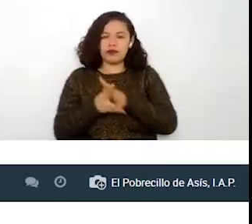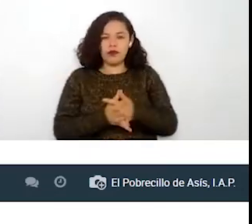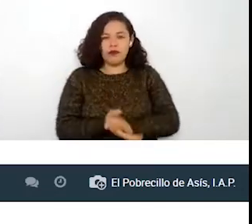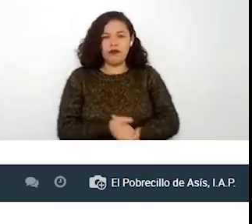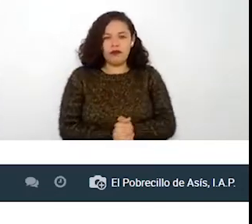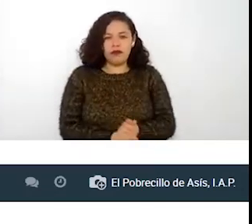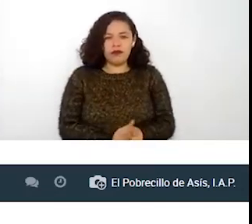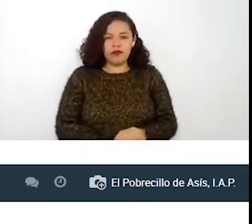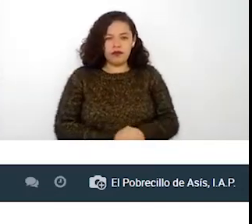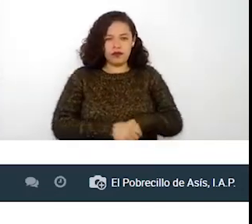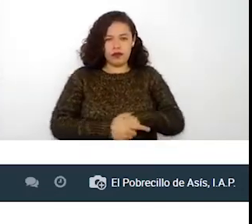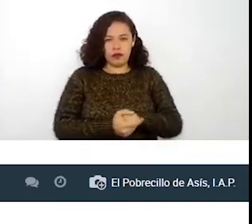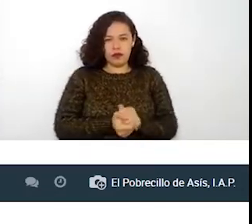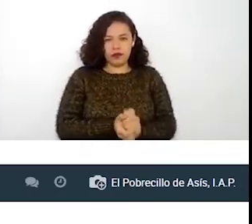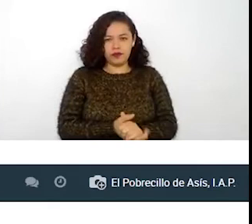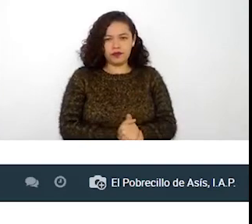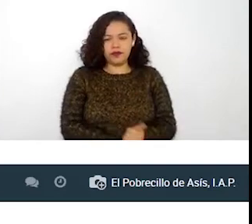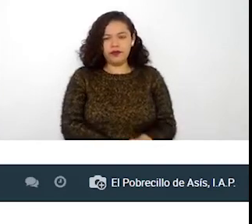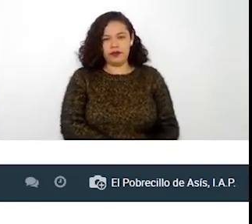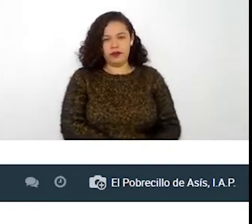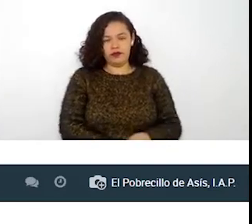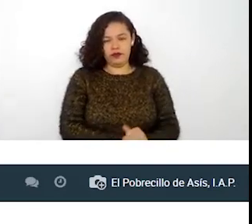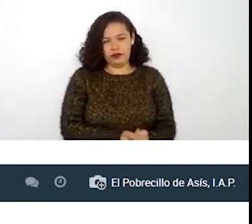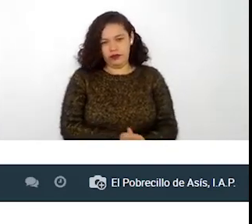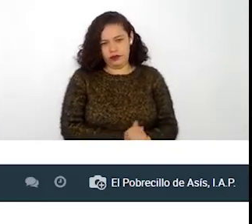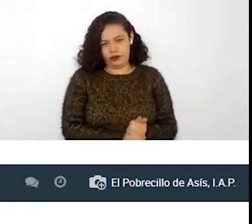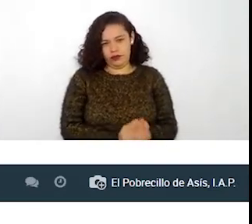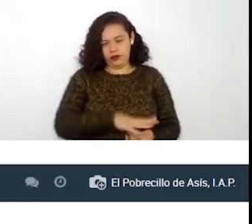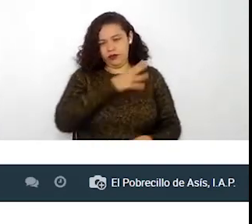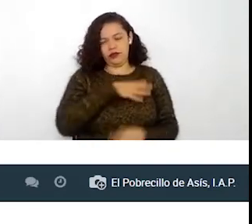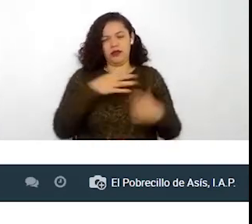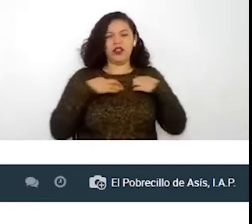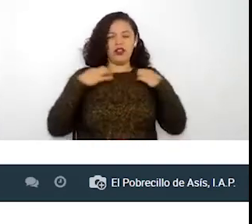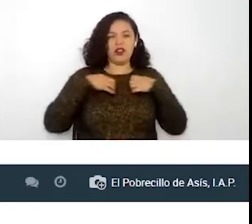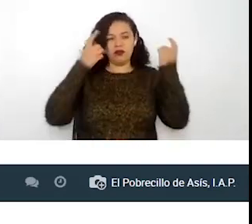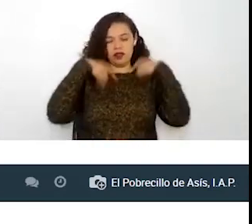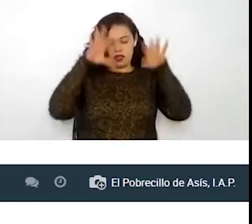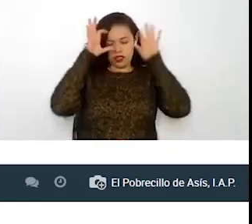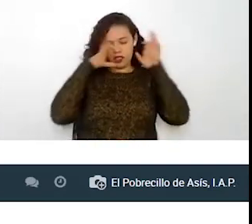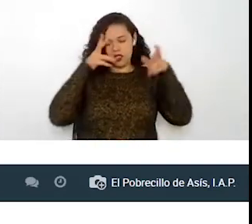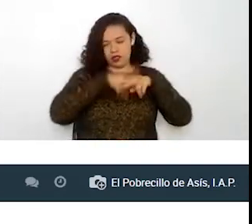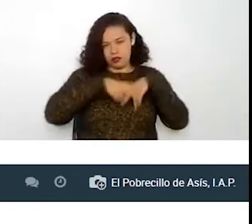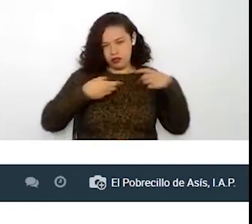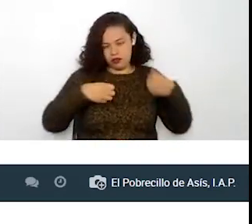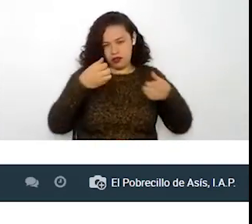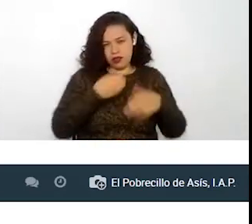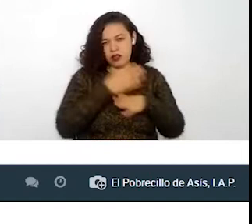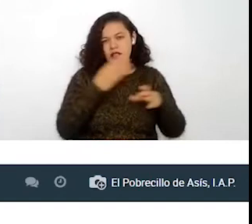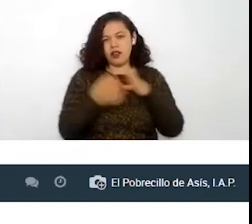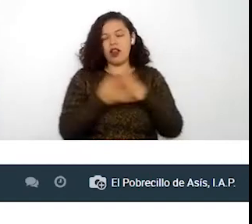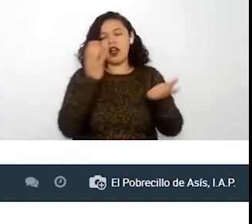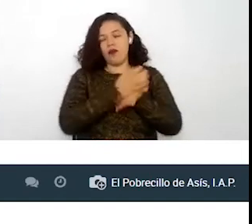la descripción Bueno este servicio puede incluir lo que viene a continuación ropa lentes aparatos sellos de ruedas útiles escolares despensas